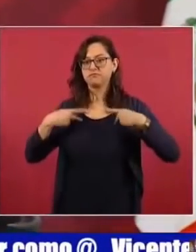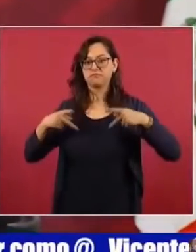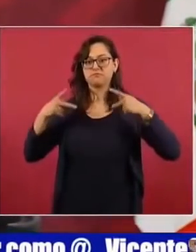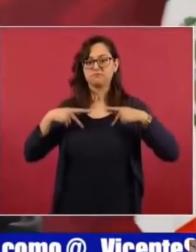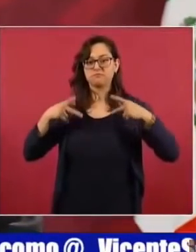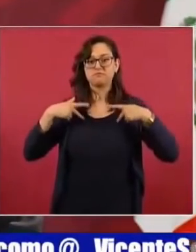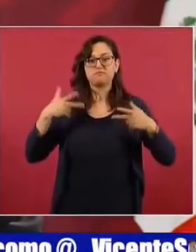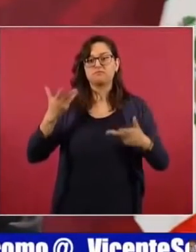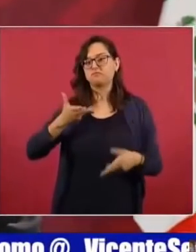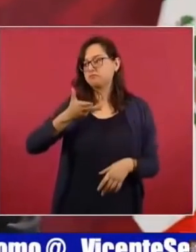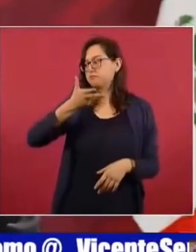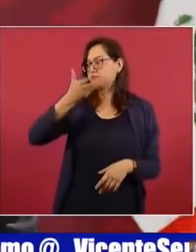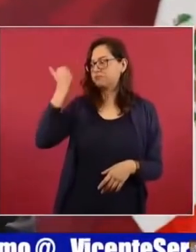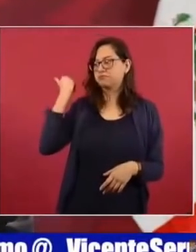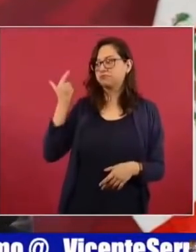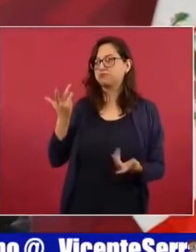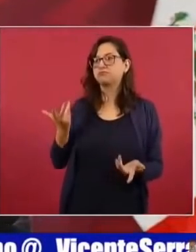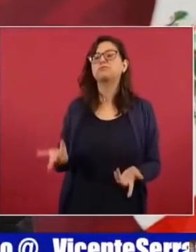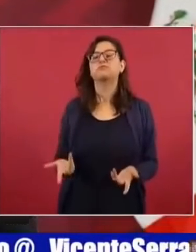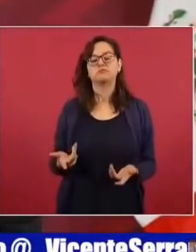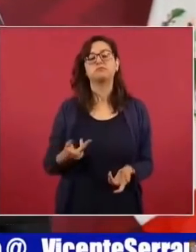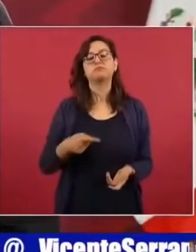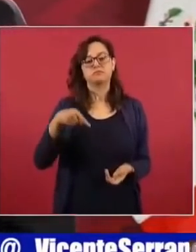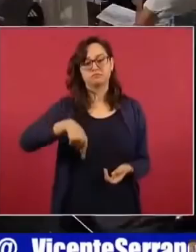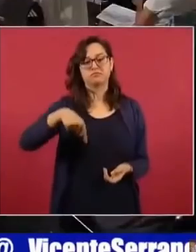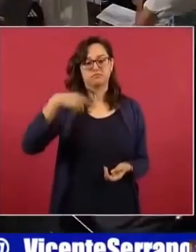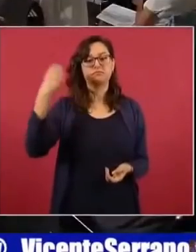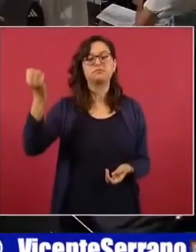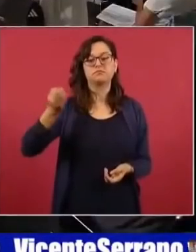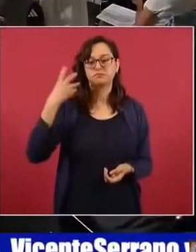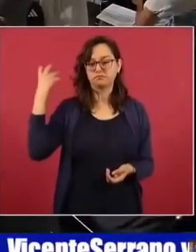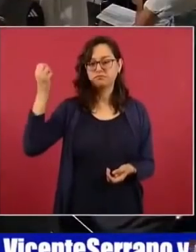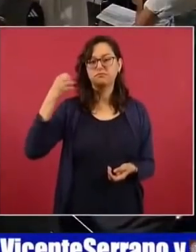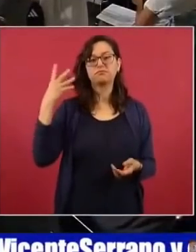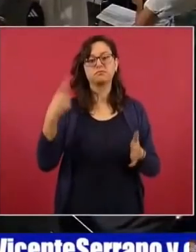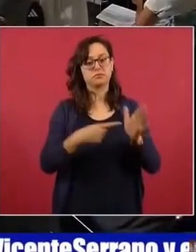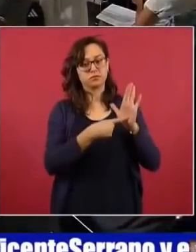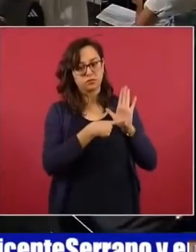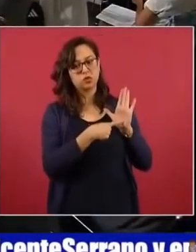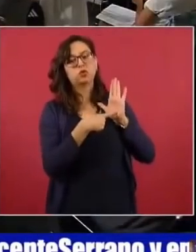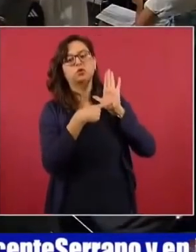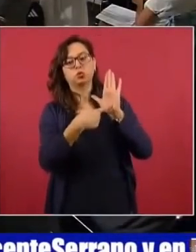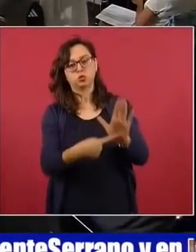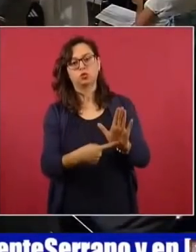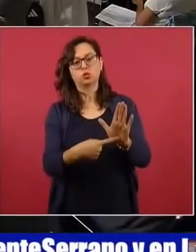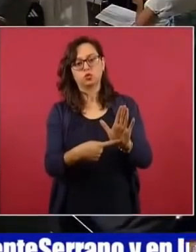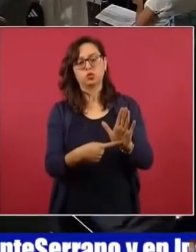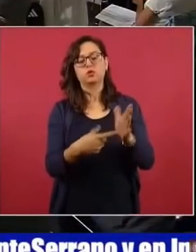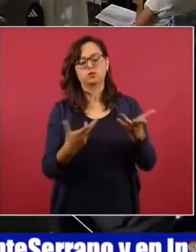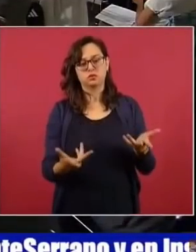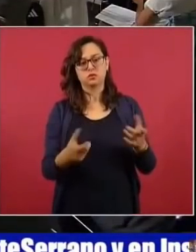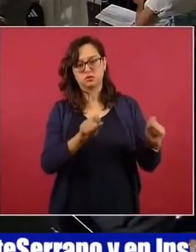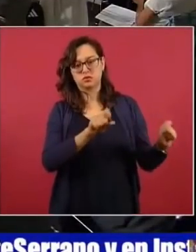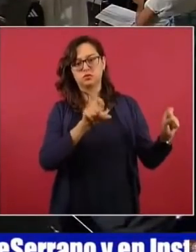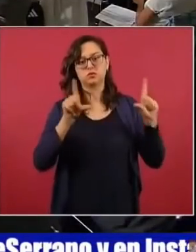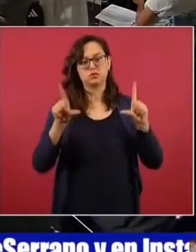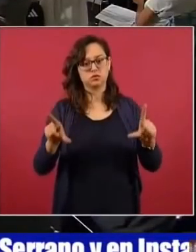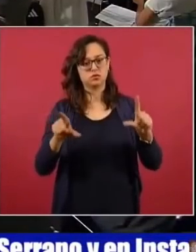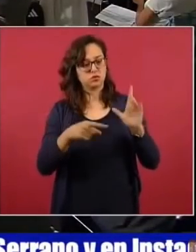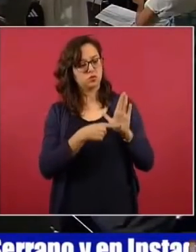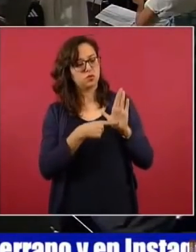cátedra de liderazgo regional. Se erige con un discurso muy cabrón en la